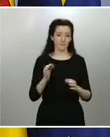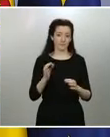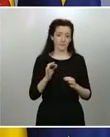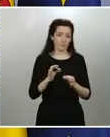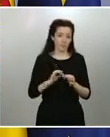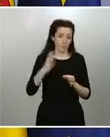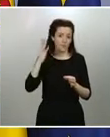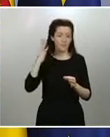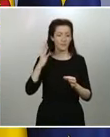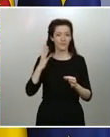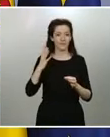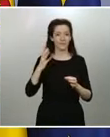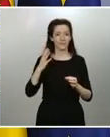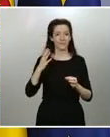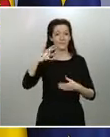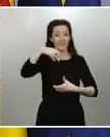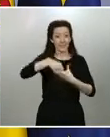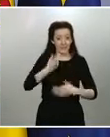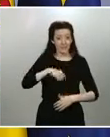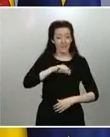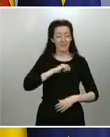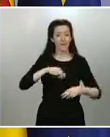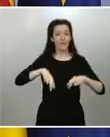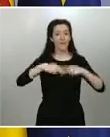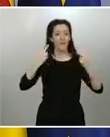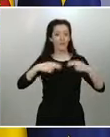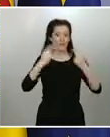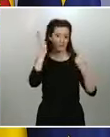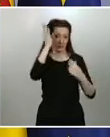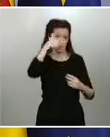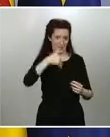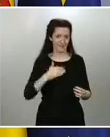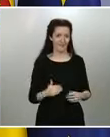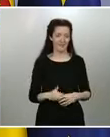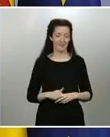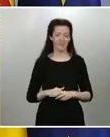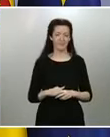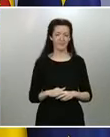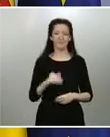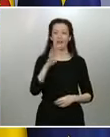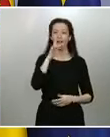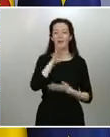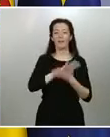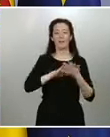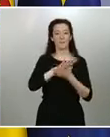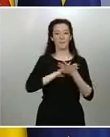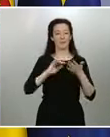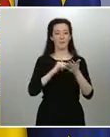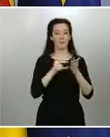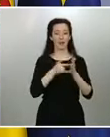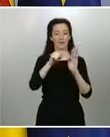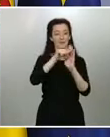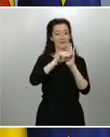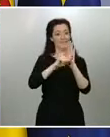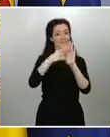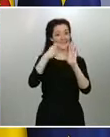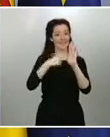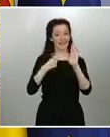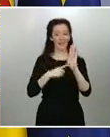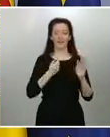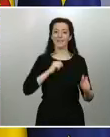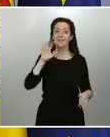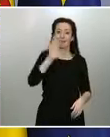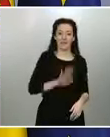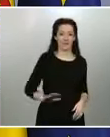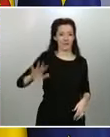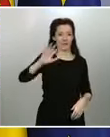interiores ahora estamos hablando de un plan de desesperada nacional obviamente porque no tenemos como decía fronteras interiores